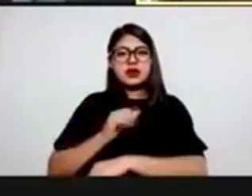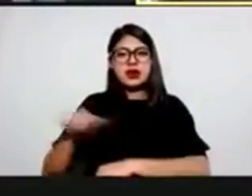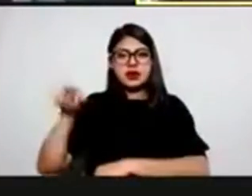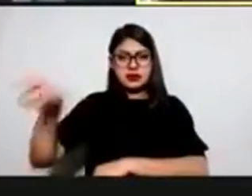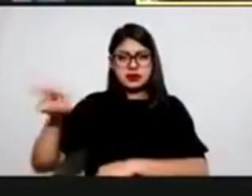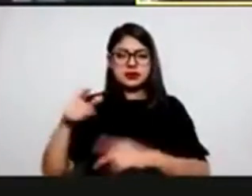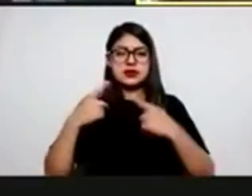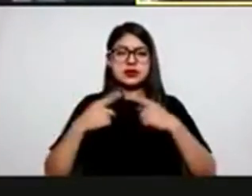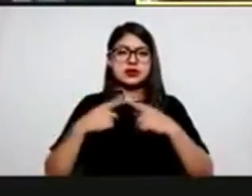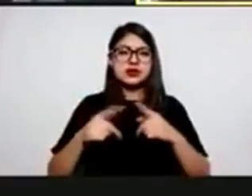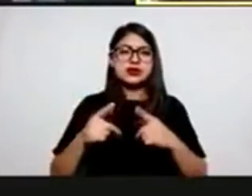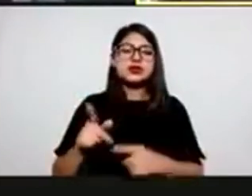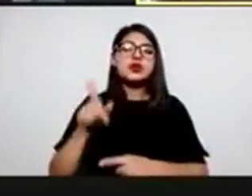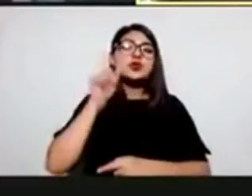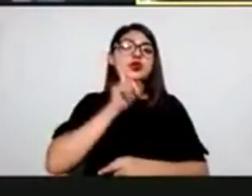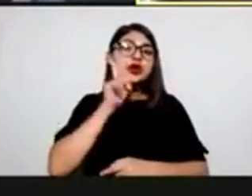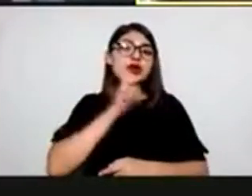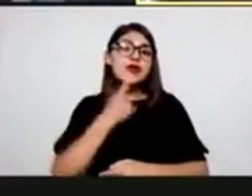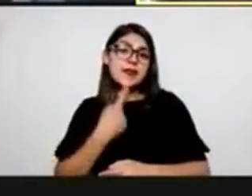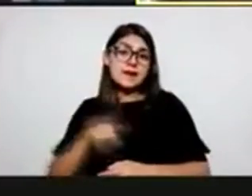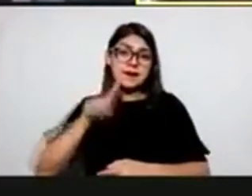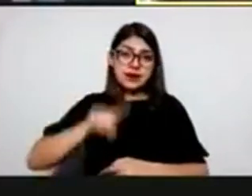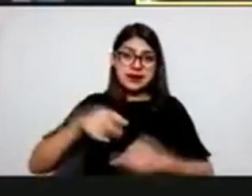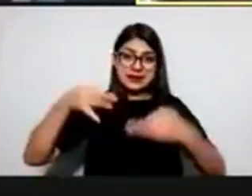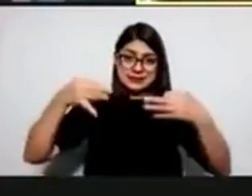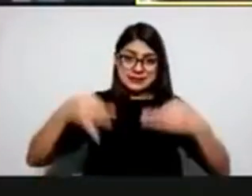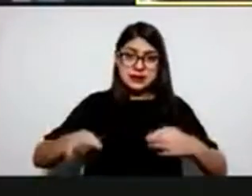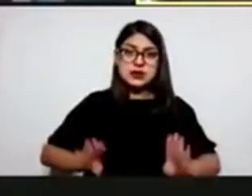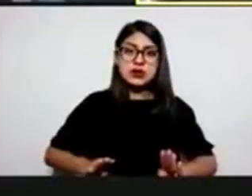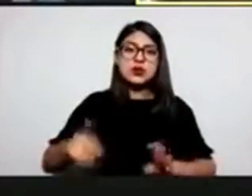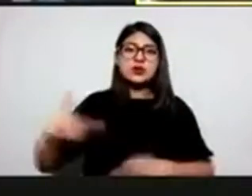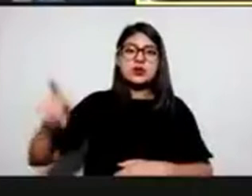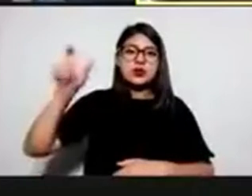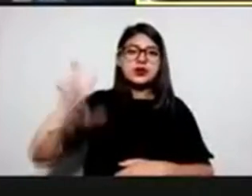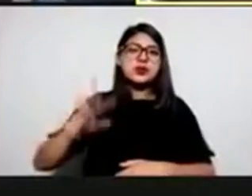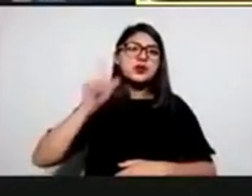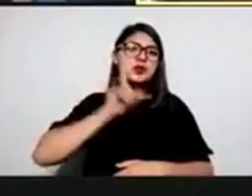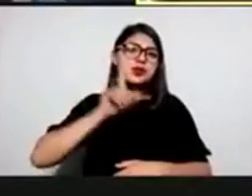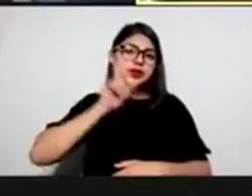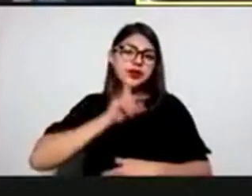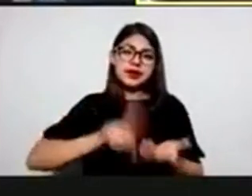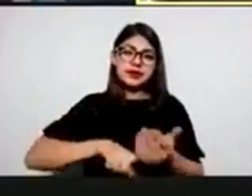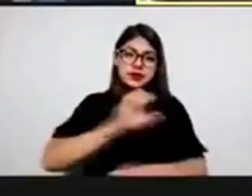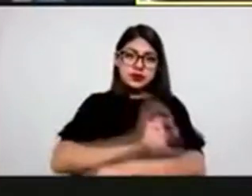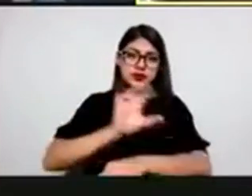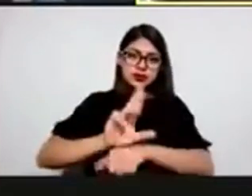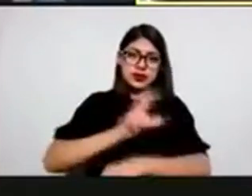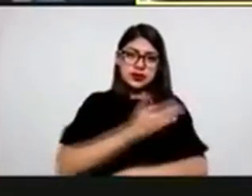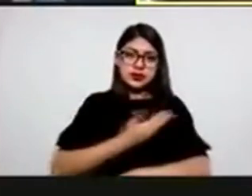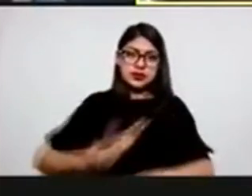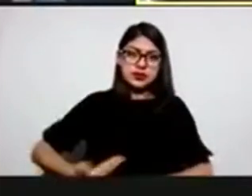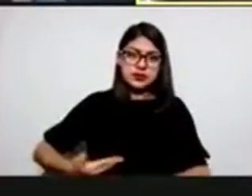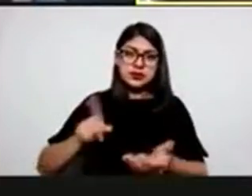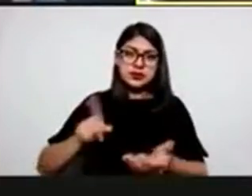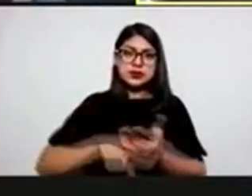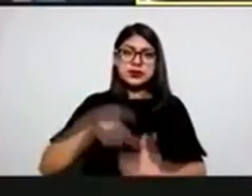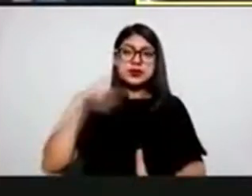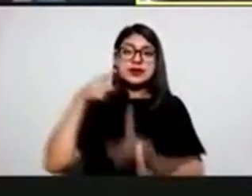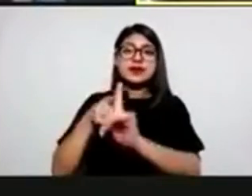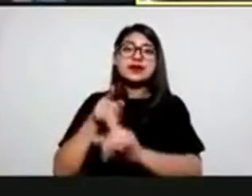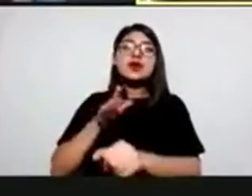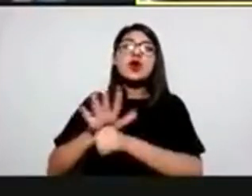mujeres, y advertirse que la conducta realizada por el coordinador de presidencia se dirigió únicamente a las